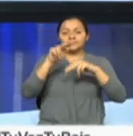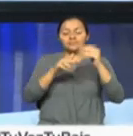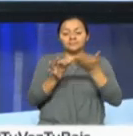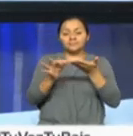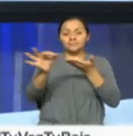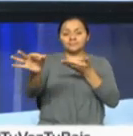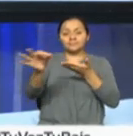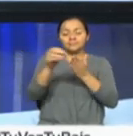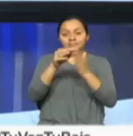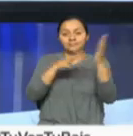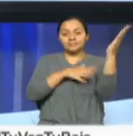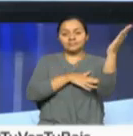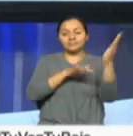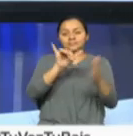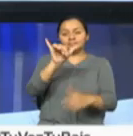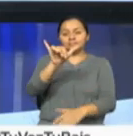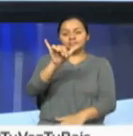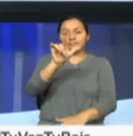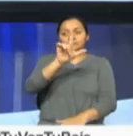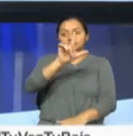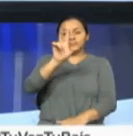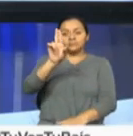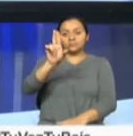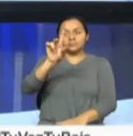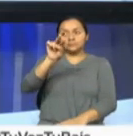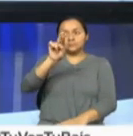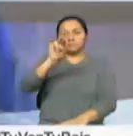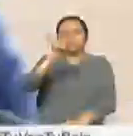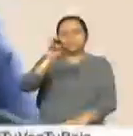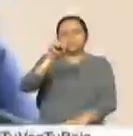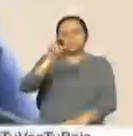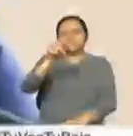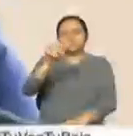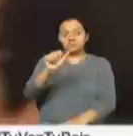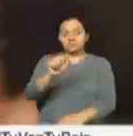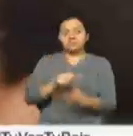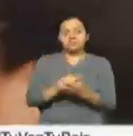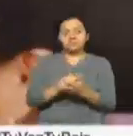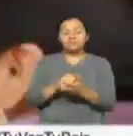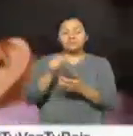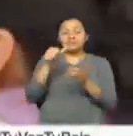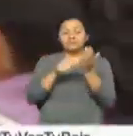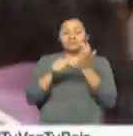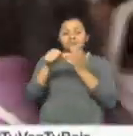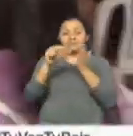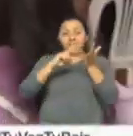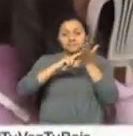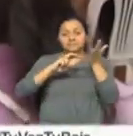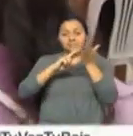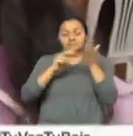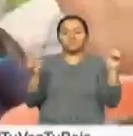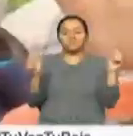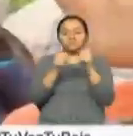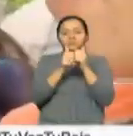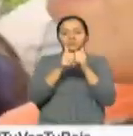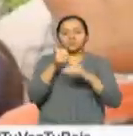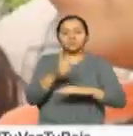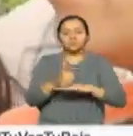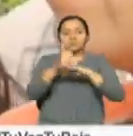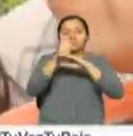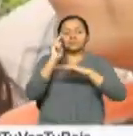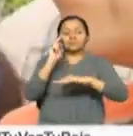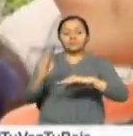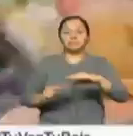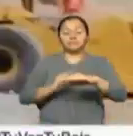proyecto minero Yurimagua, esto en Imbabura. Javier Córdoba, ministro de Minería, junto con autoridades nacionales